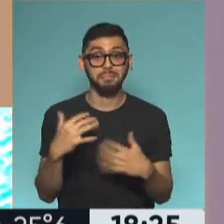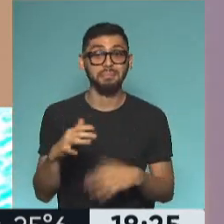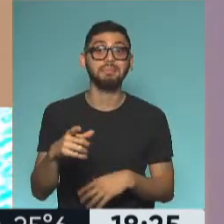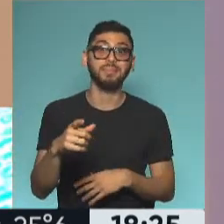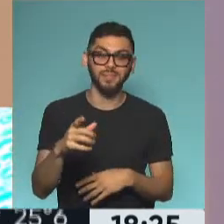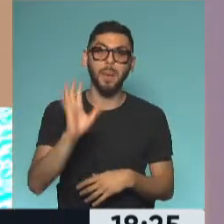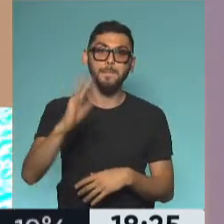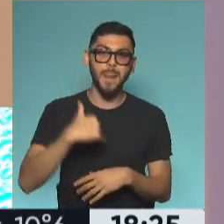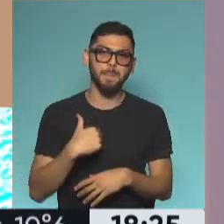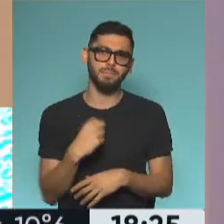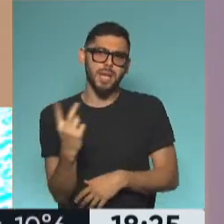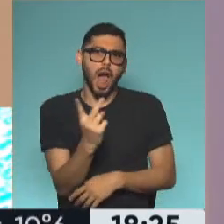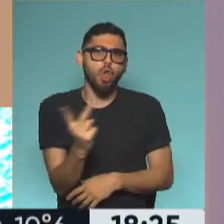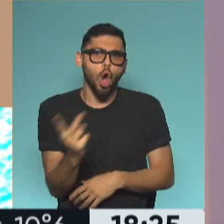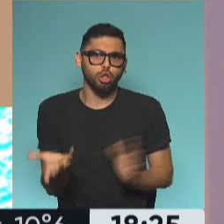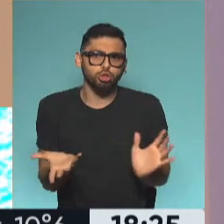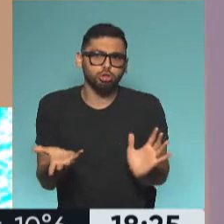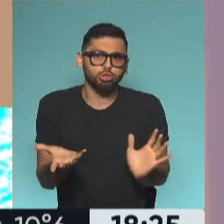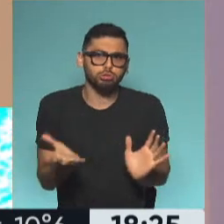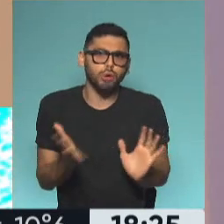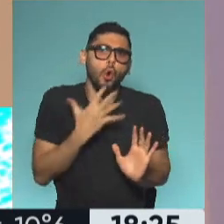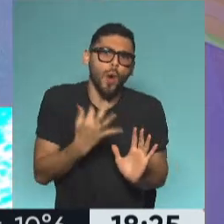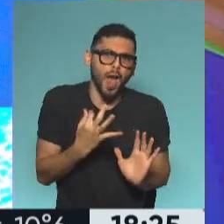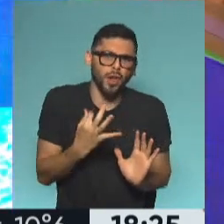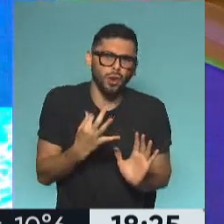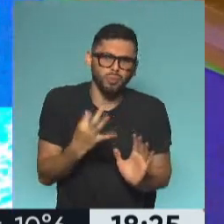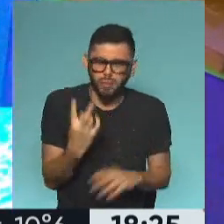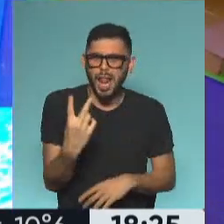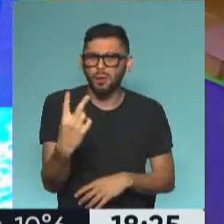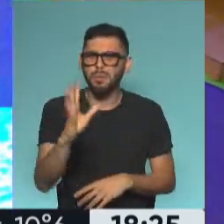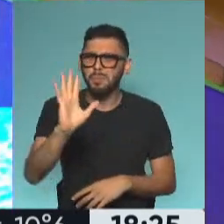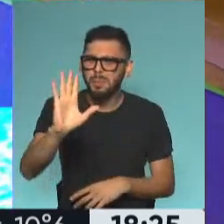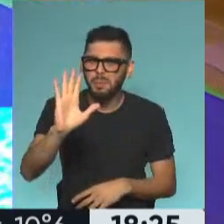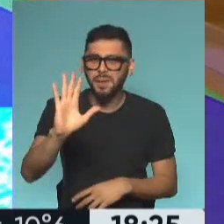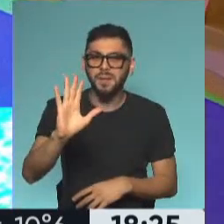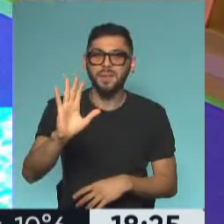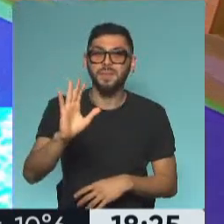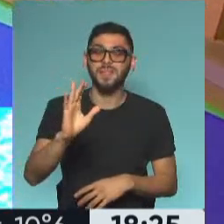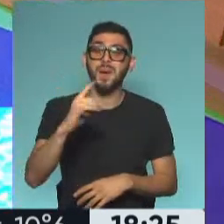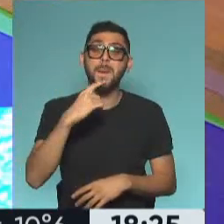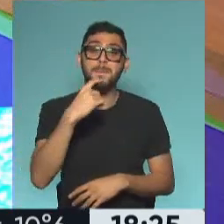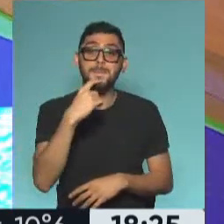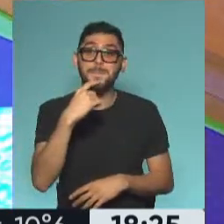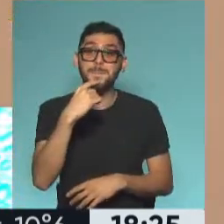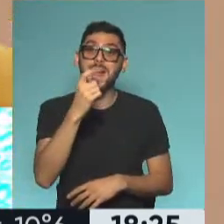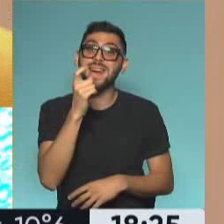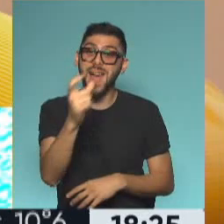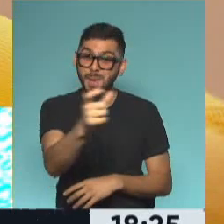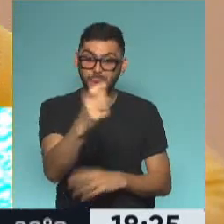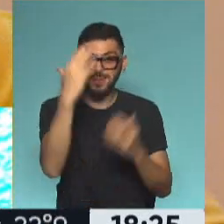Me encanta. Para mí tiene las dos formas. Bien, verdadero, bien, digamos. Perdón, ¿no? Las dos. Perdón, la pregunta va dedicada a Nicolás, entonces. La respuesta va dedicada a